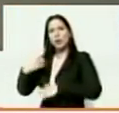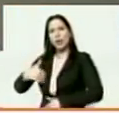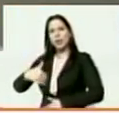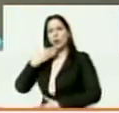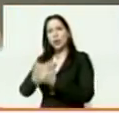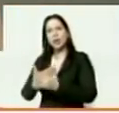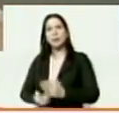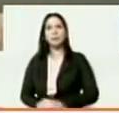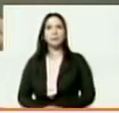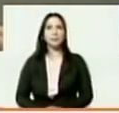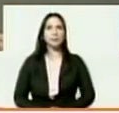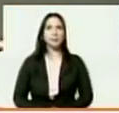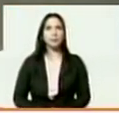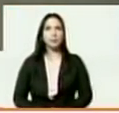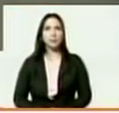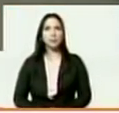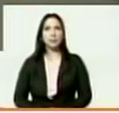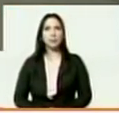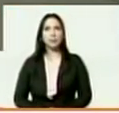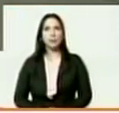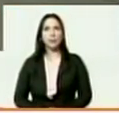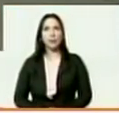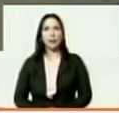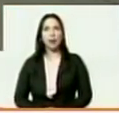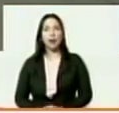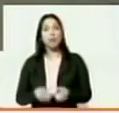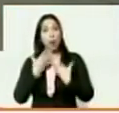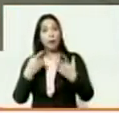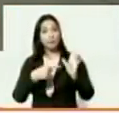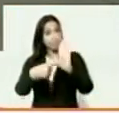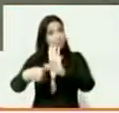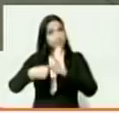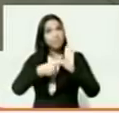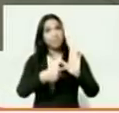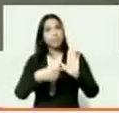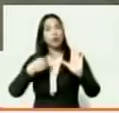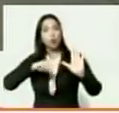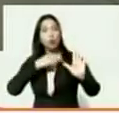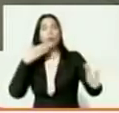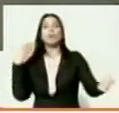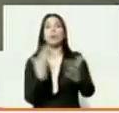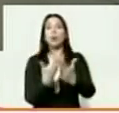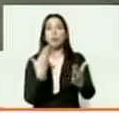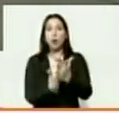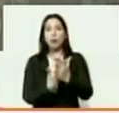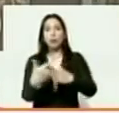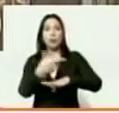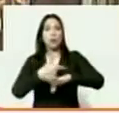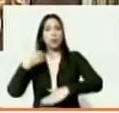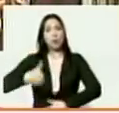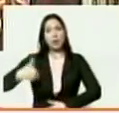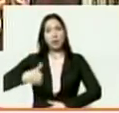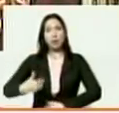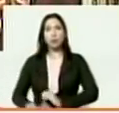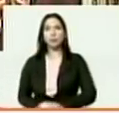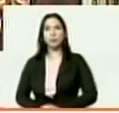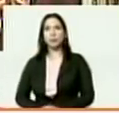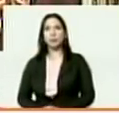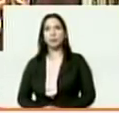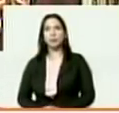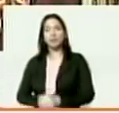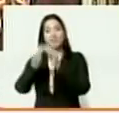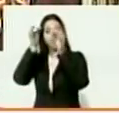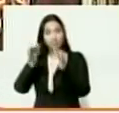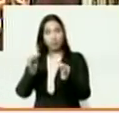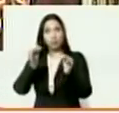gracias. Bueno, es público y notorio que nosotros le hemos propuesto al gobierno argentino